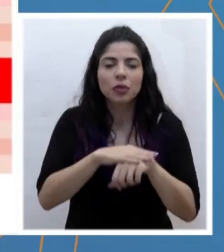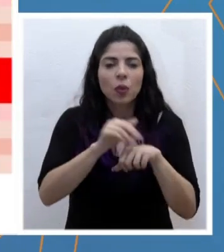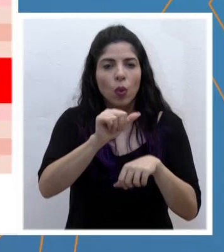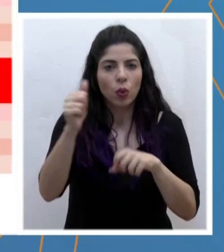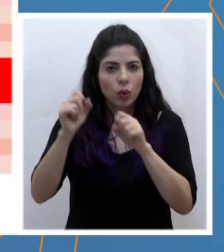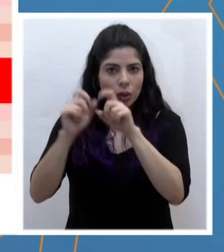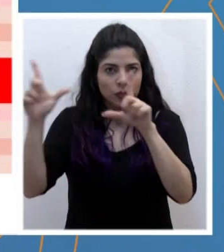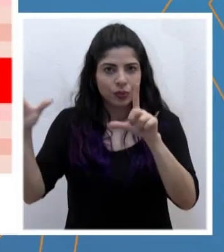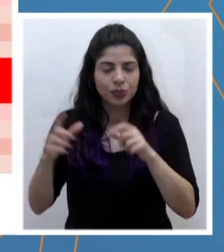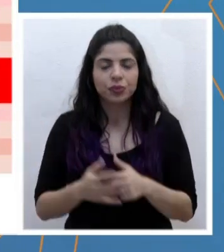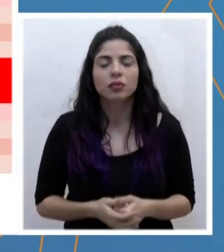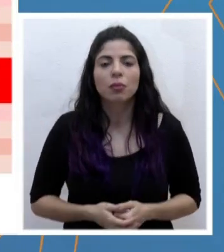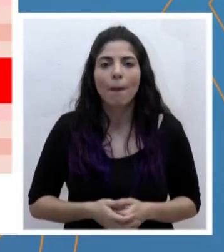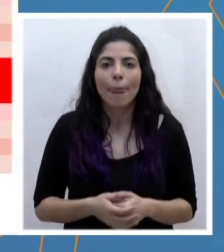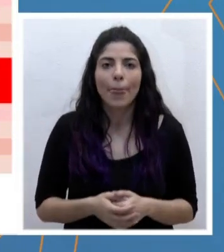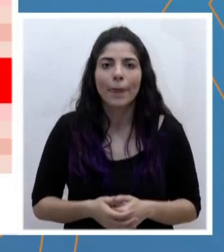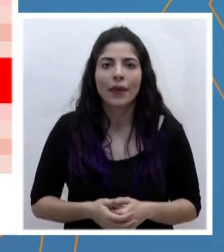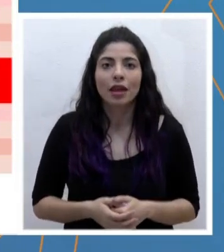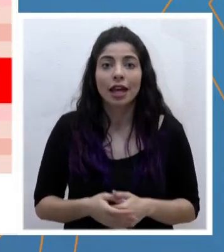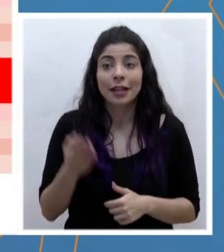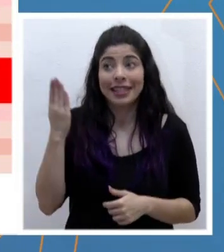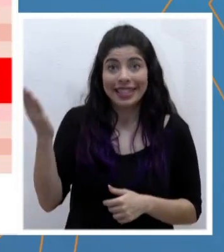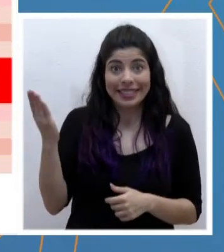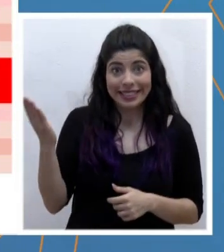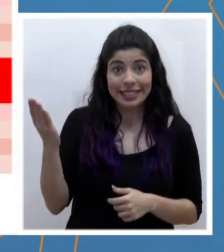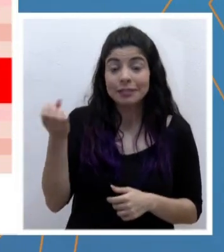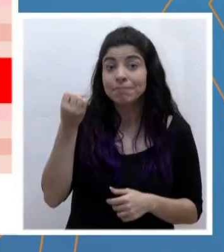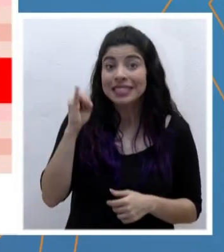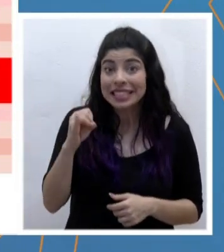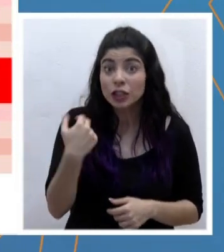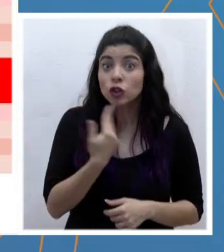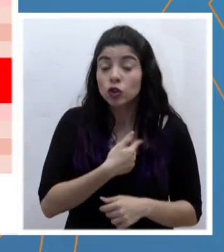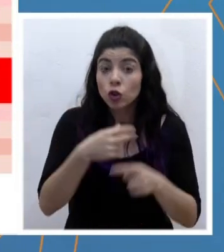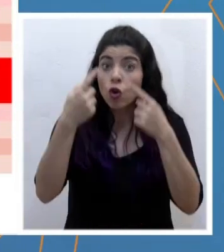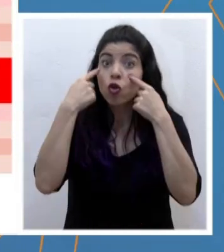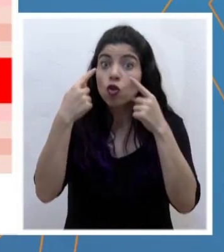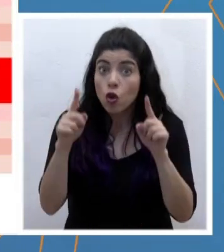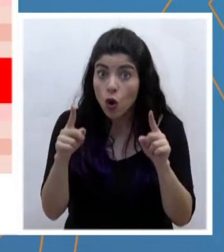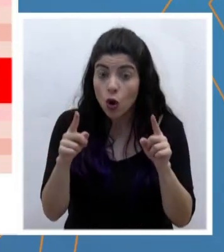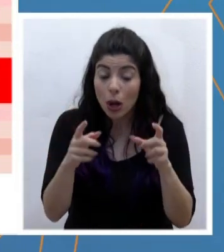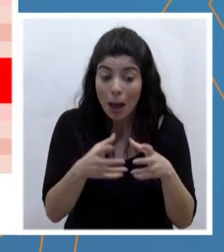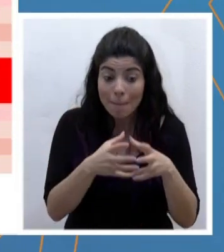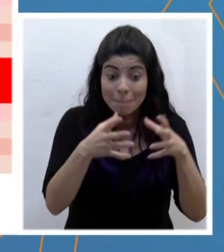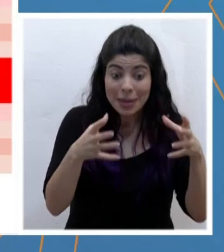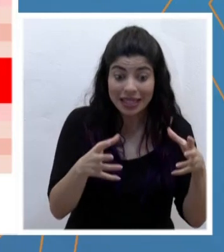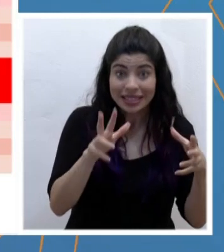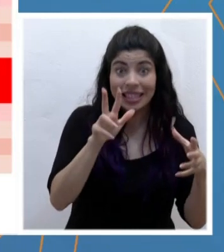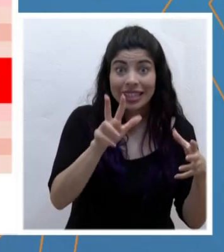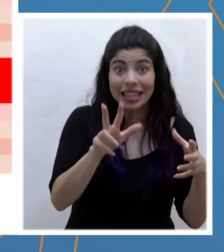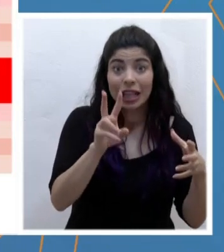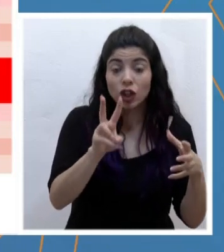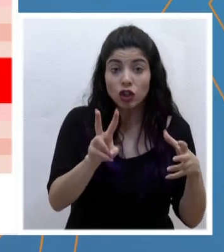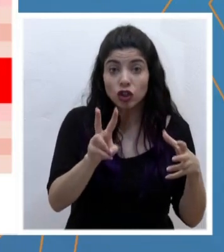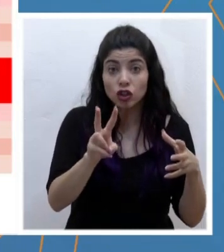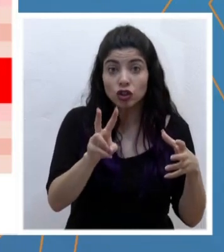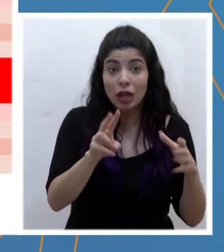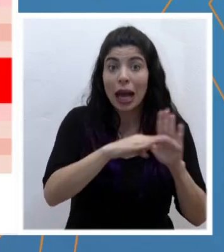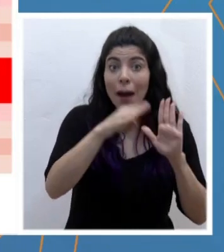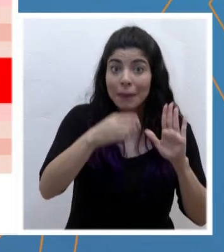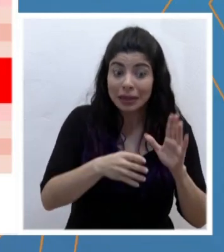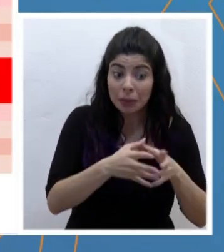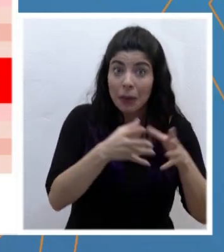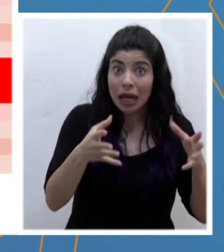lámina. En esta, si nosotros logramos ampliar la capacidad en 32